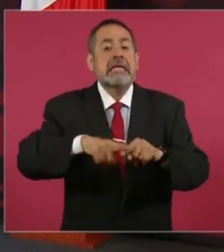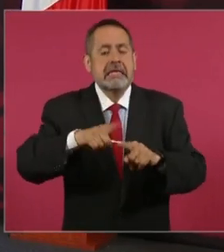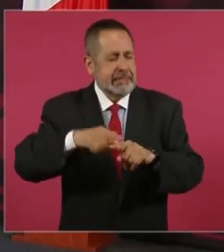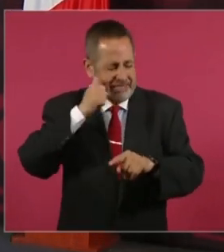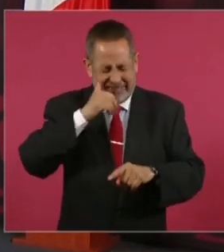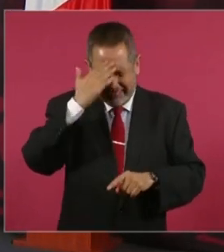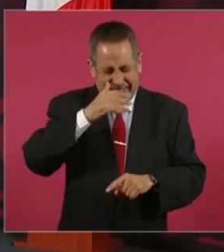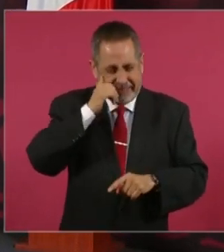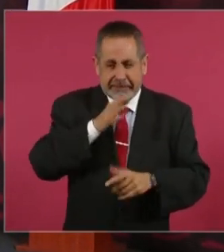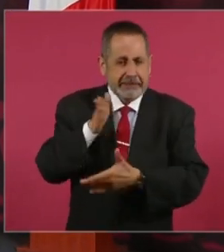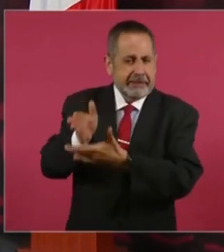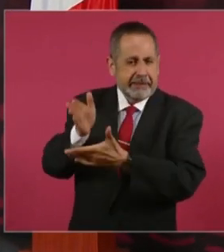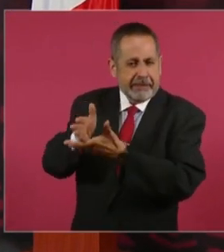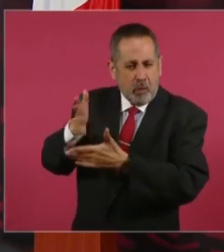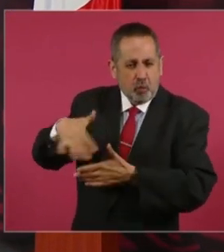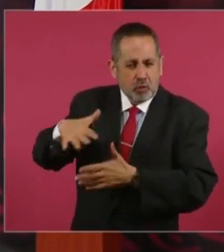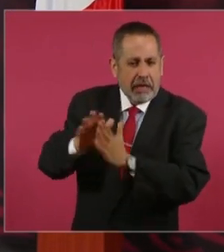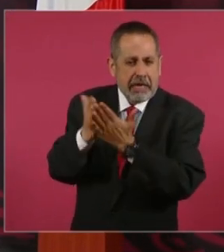práctica?